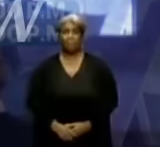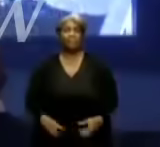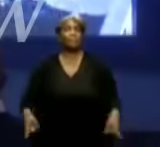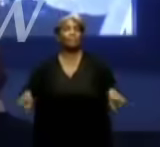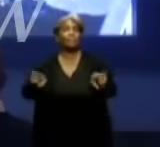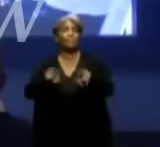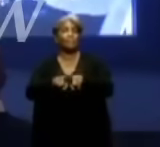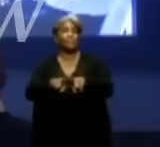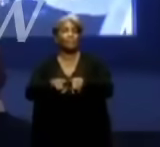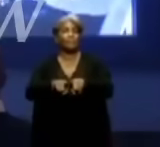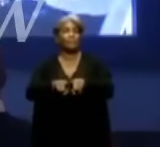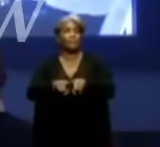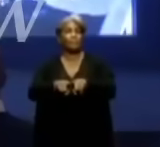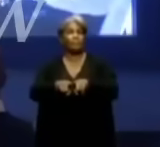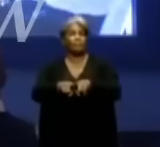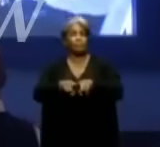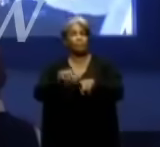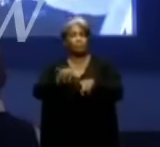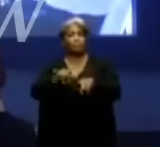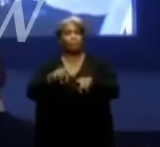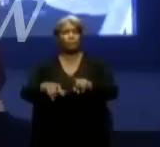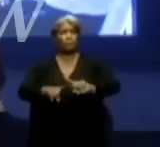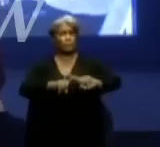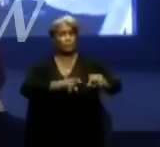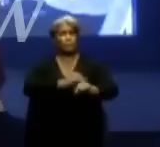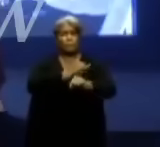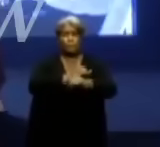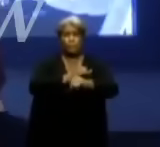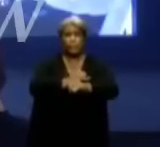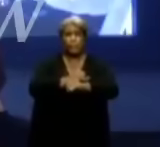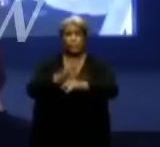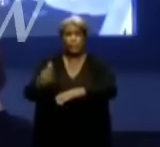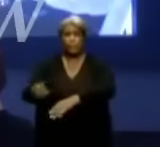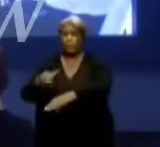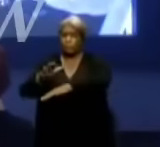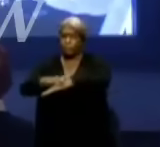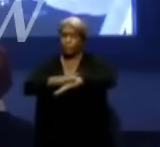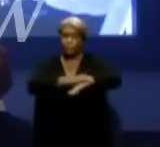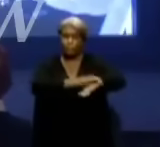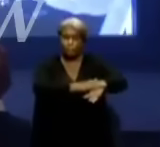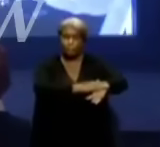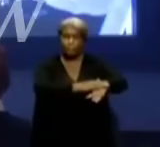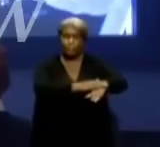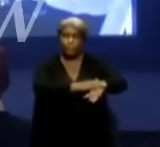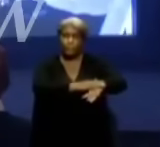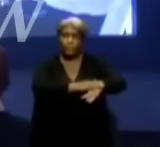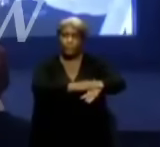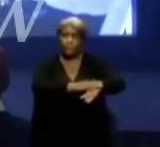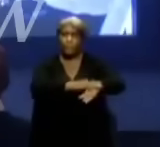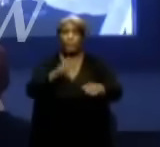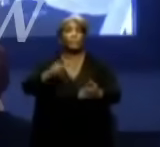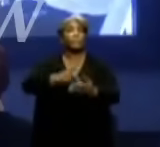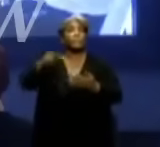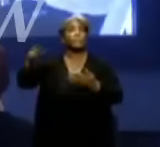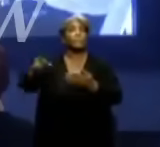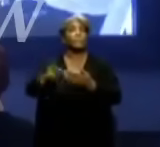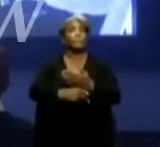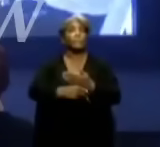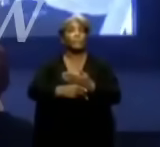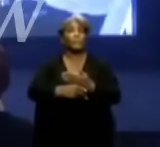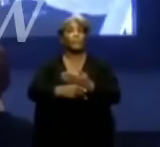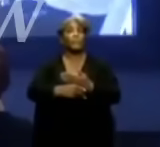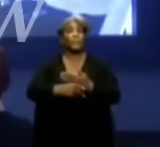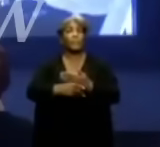También, y por eso hemos actuado con diferentes instituciones del gobierno, el programa de